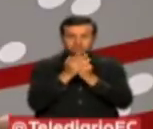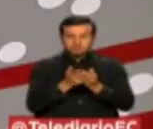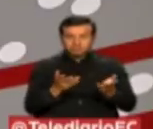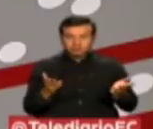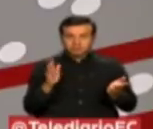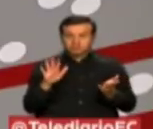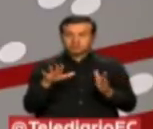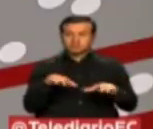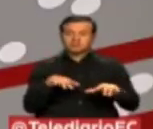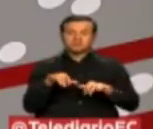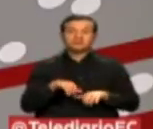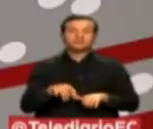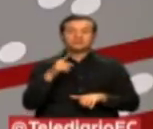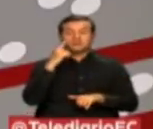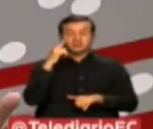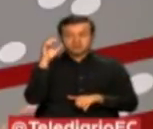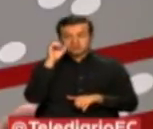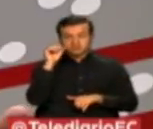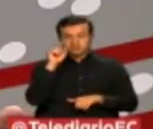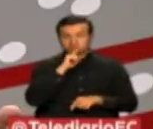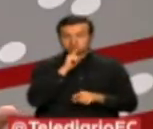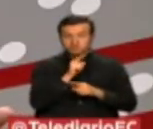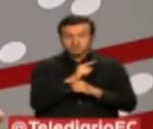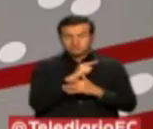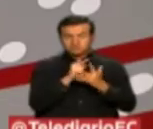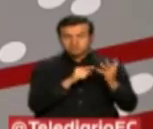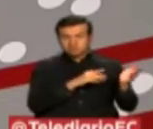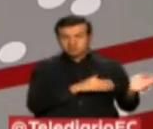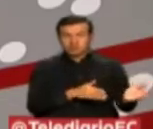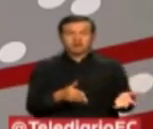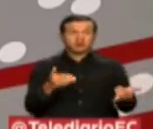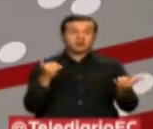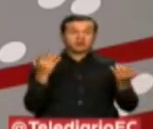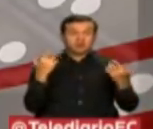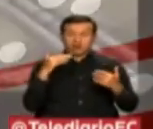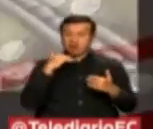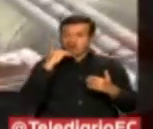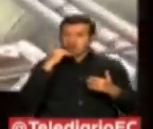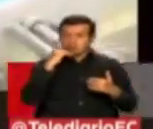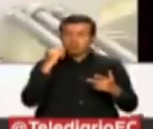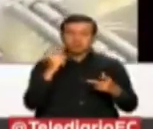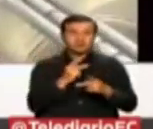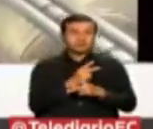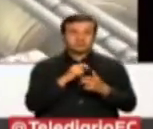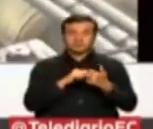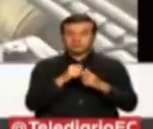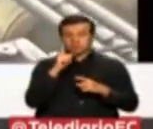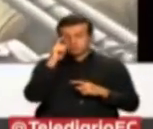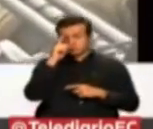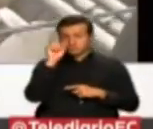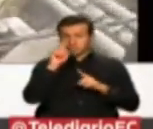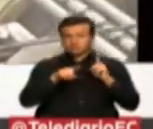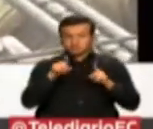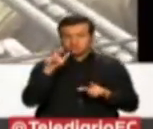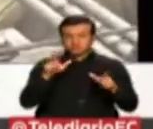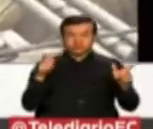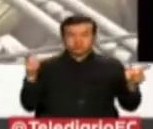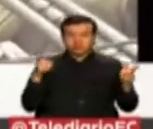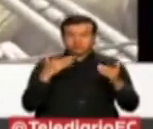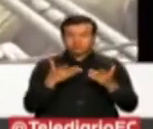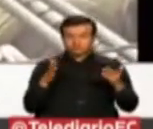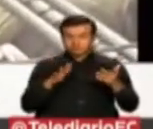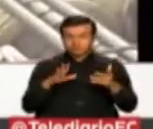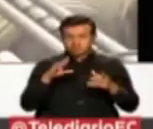y la actividad que están llevando a cabo. Y yo creo que este es el momento que exista cualquier tipo de ingreso dentro de los